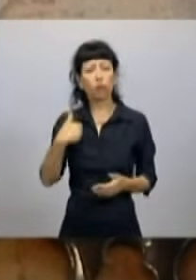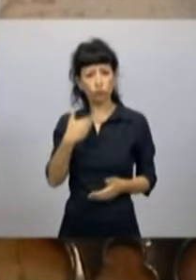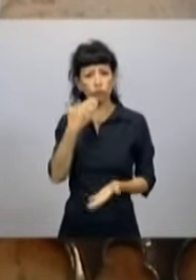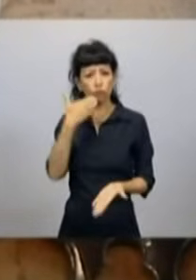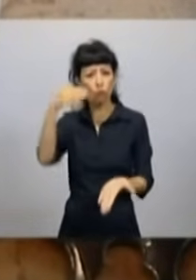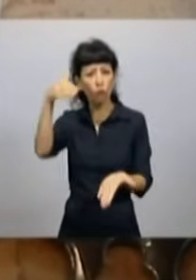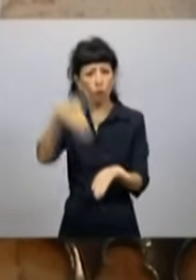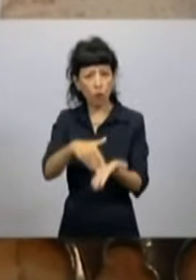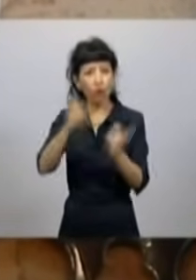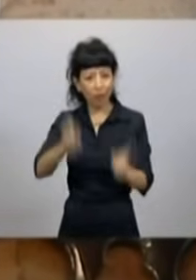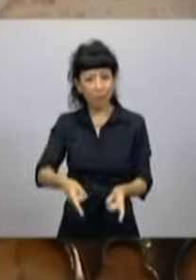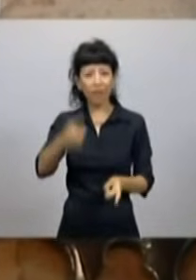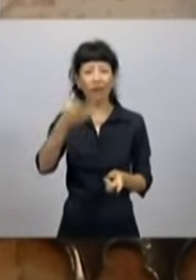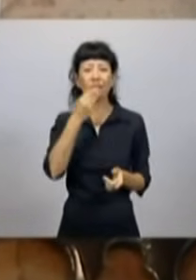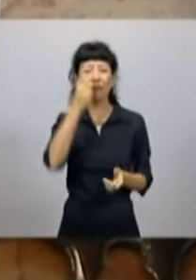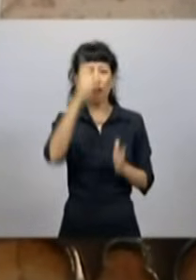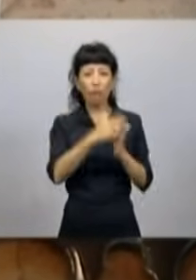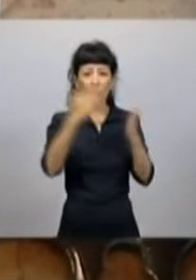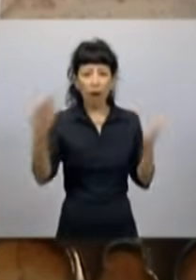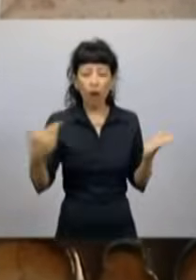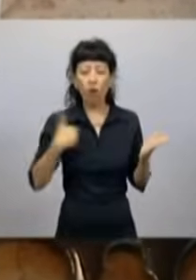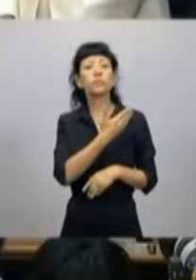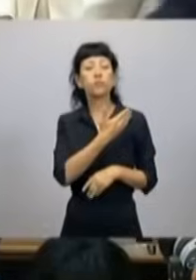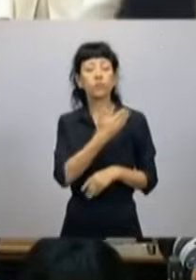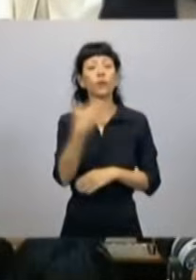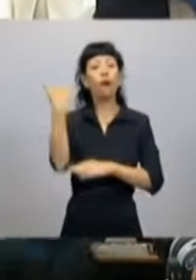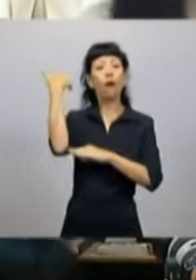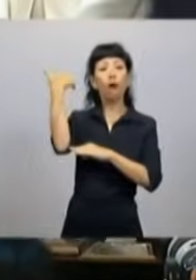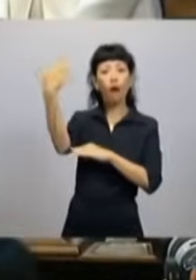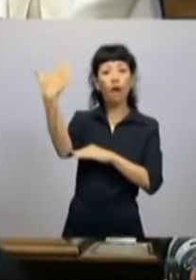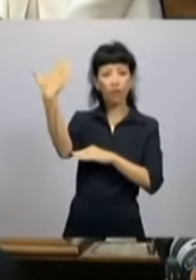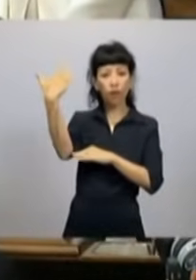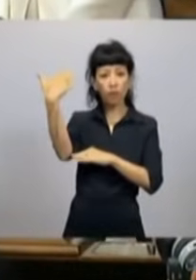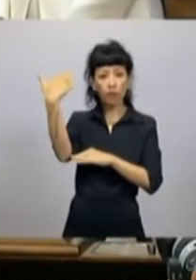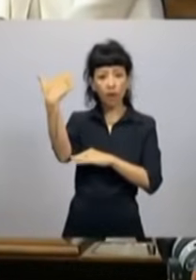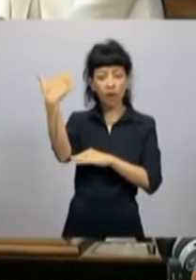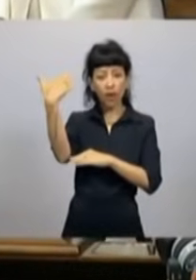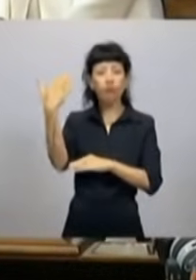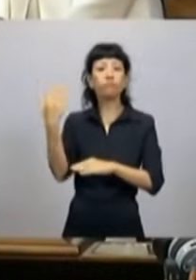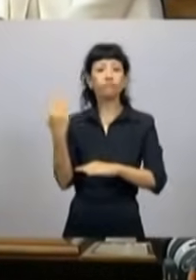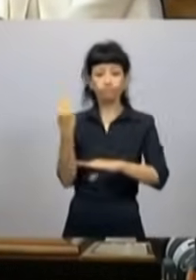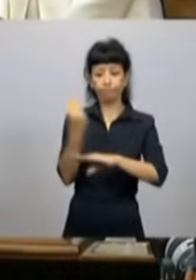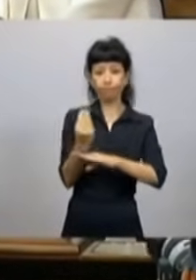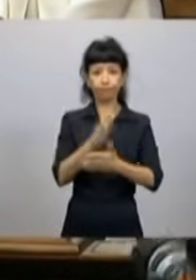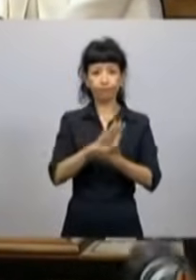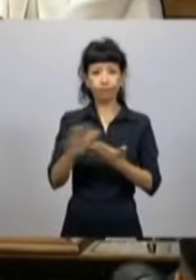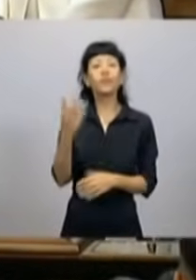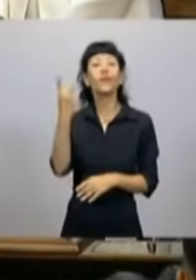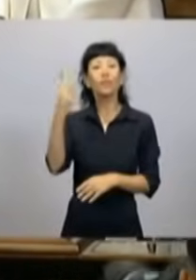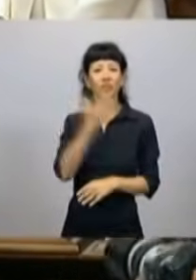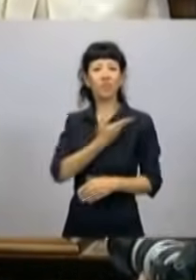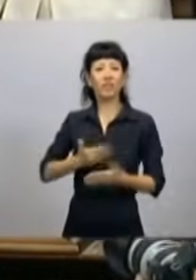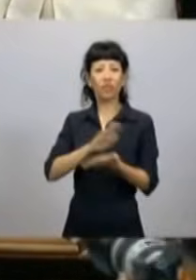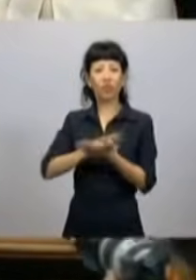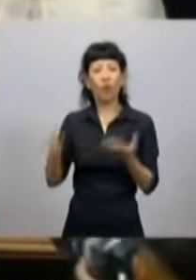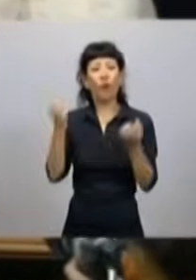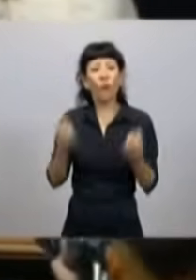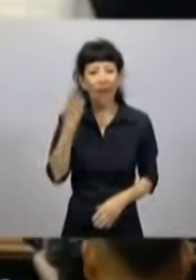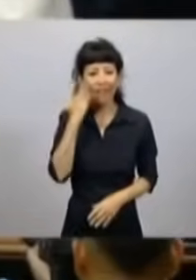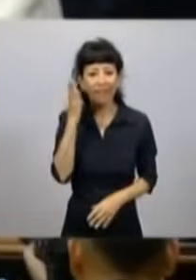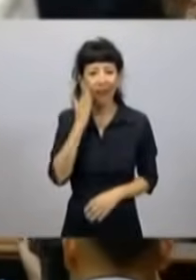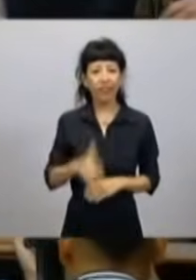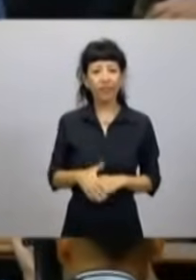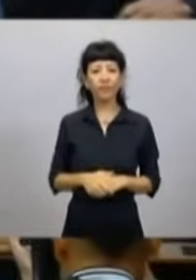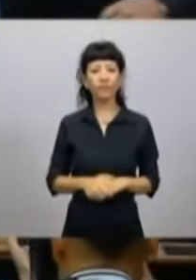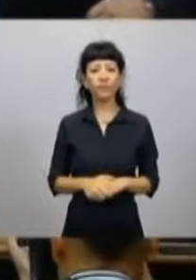que tuvo durante la campaña? Es la impresión que tengo, por lo que he visto y por el